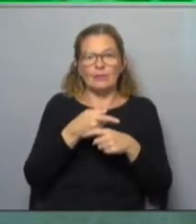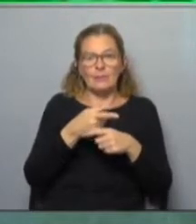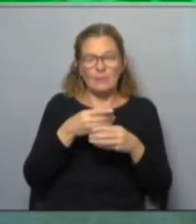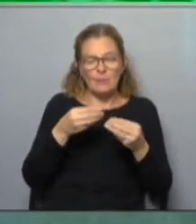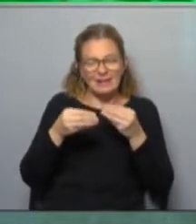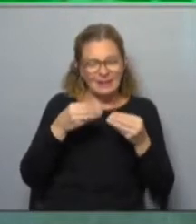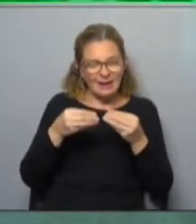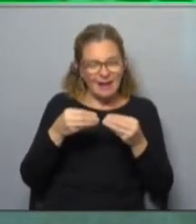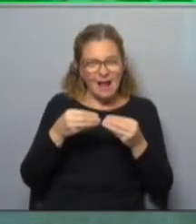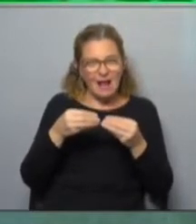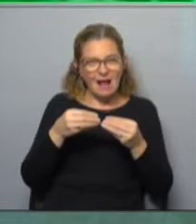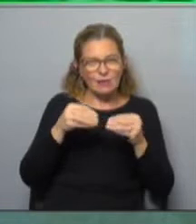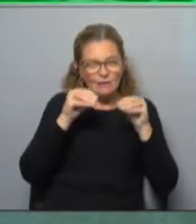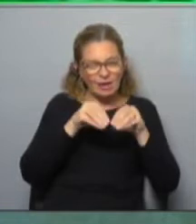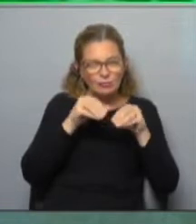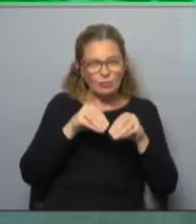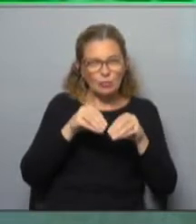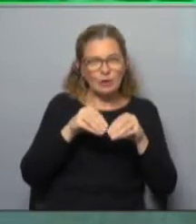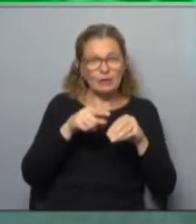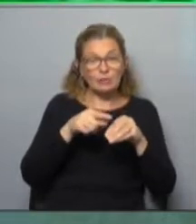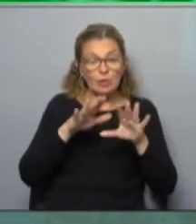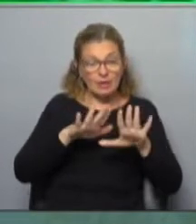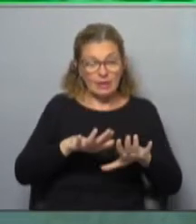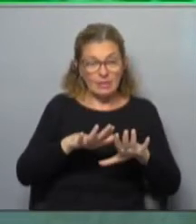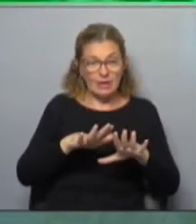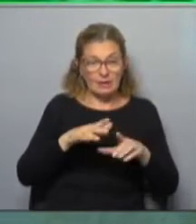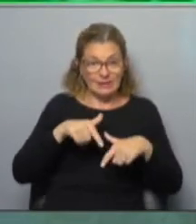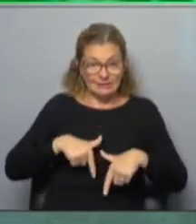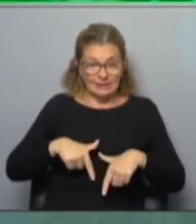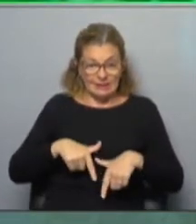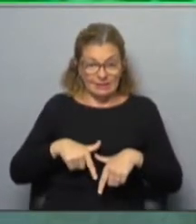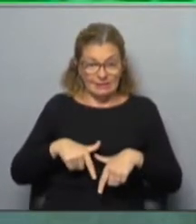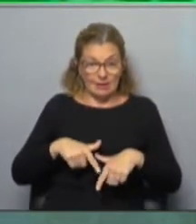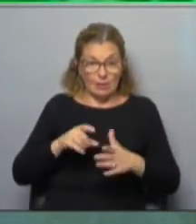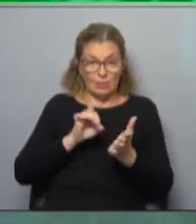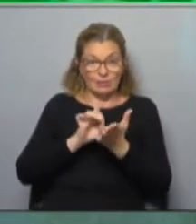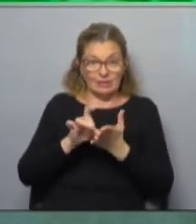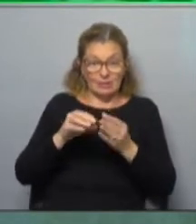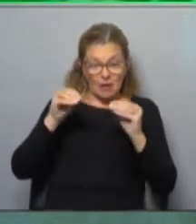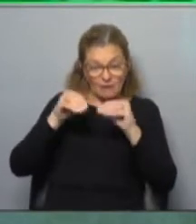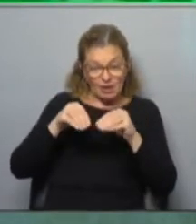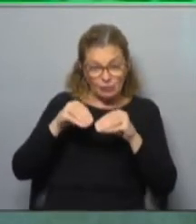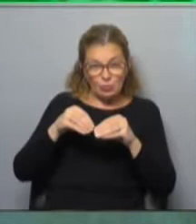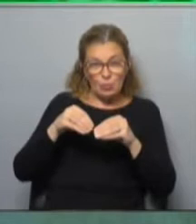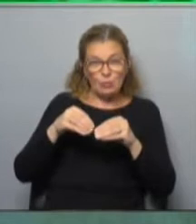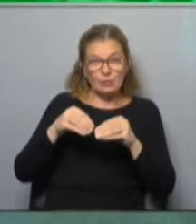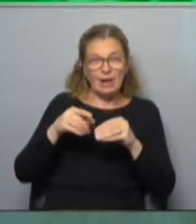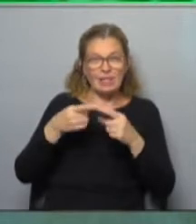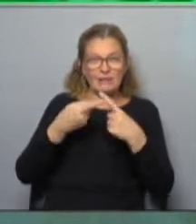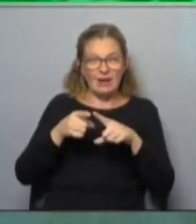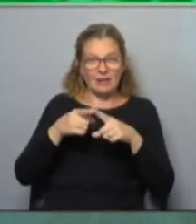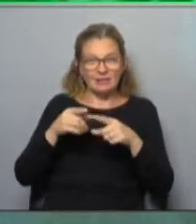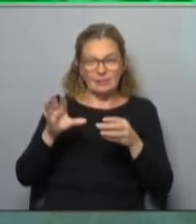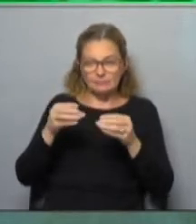aquellos materiales, residuos o reciclables que quedan en la gestión de la Intendencia a través de nuestro sistema de contenedores, a través de nuestro sistema de plantas, a través de nuestra